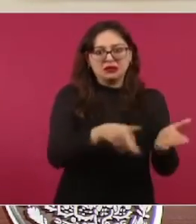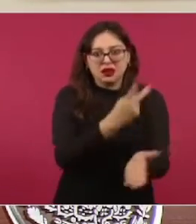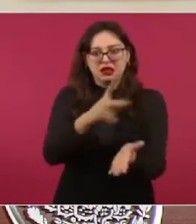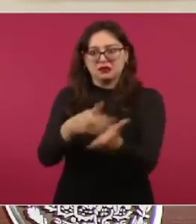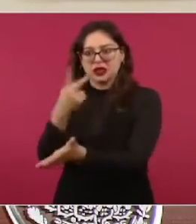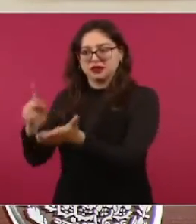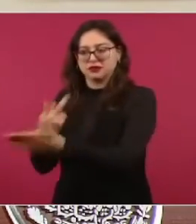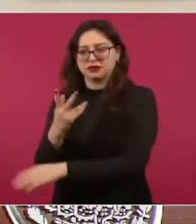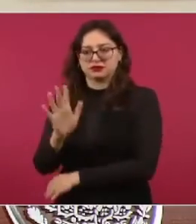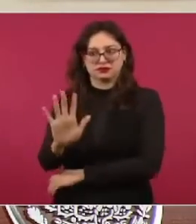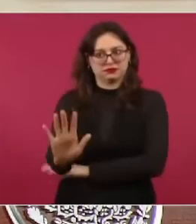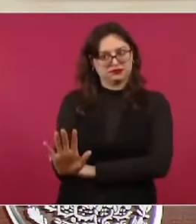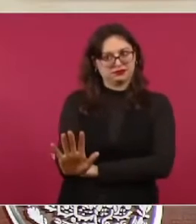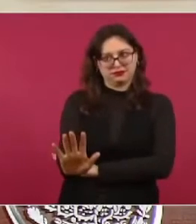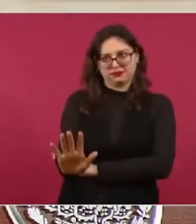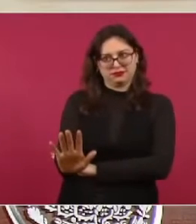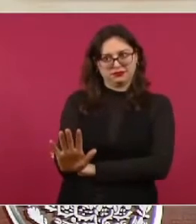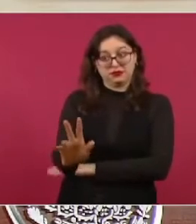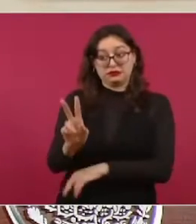¿sí? De que